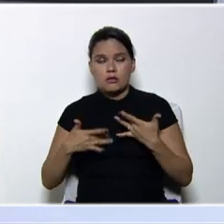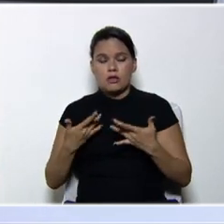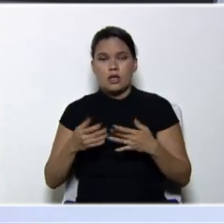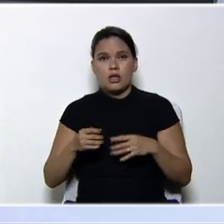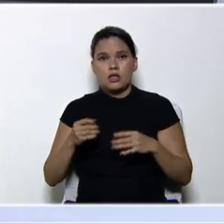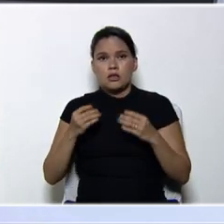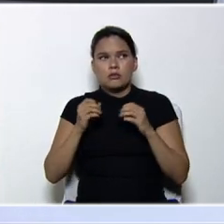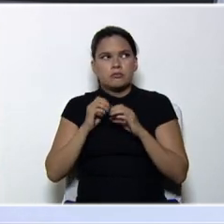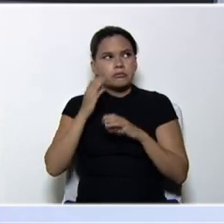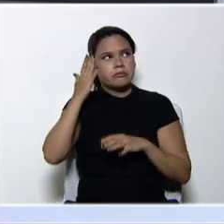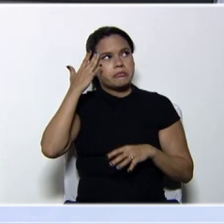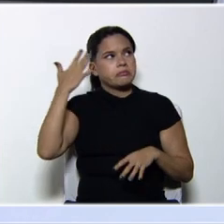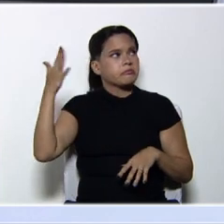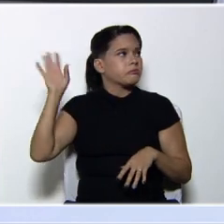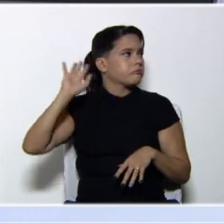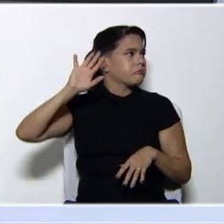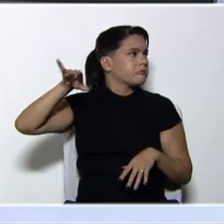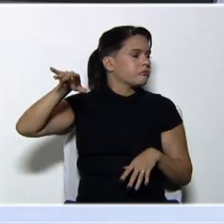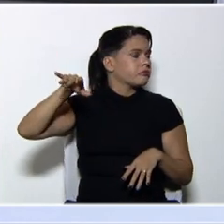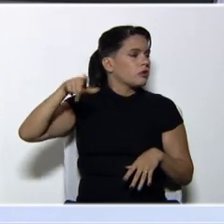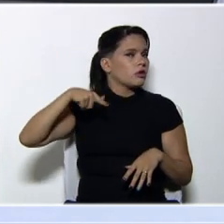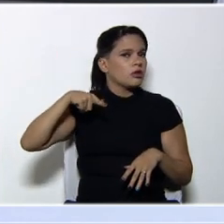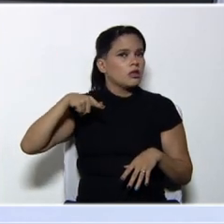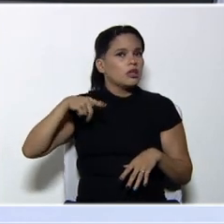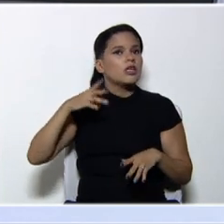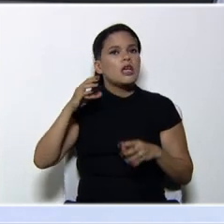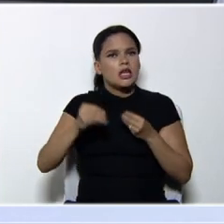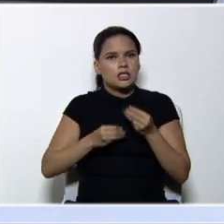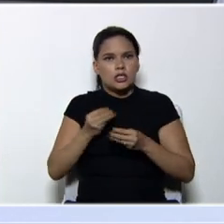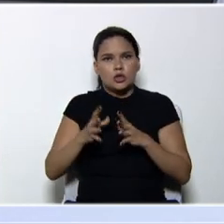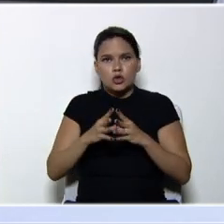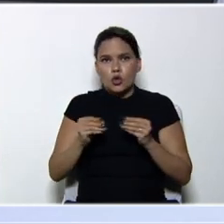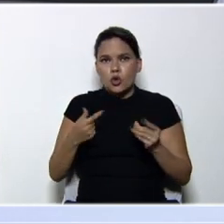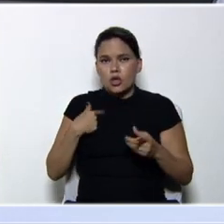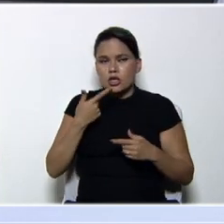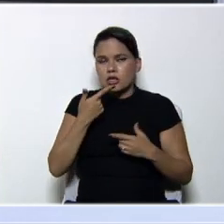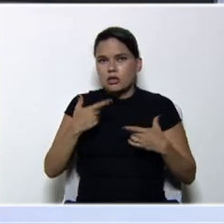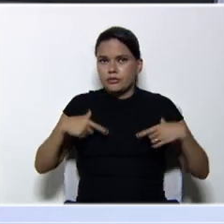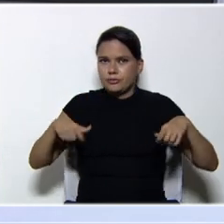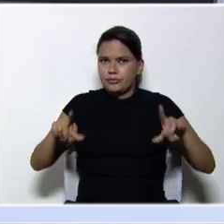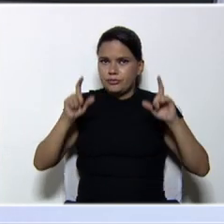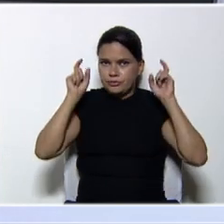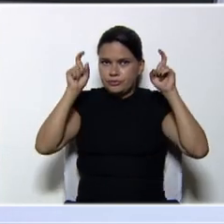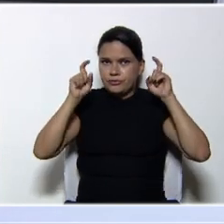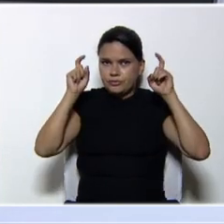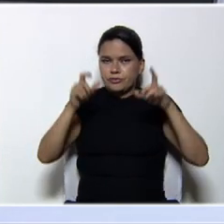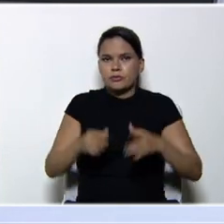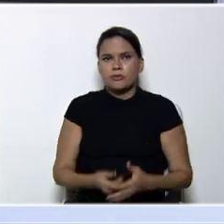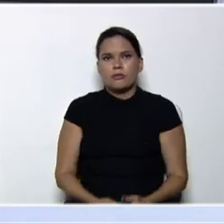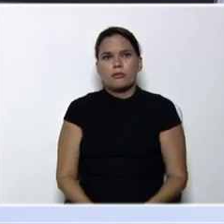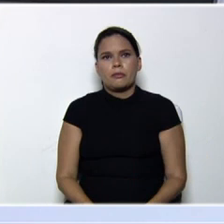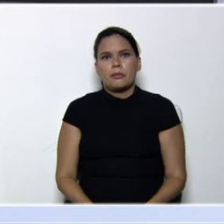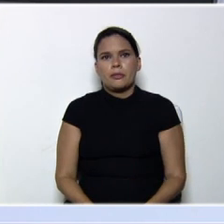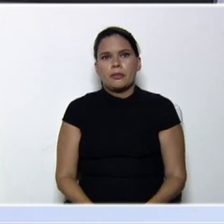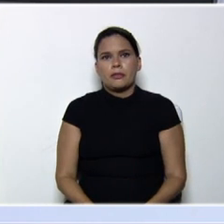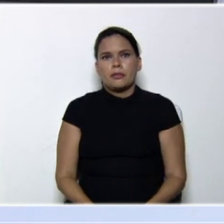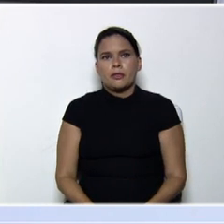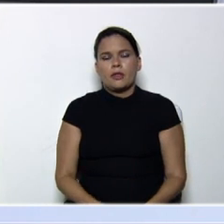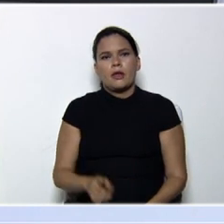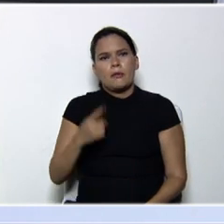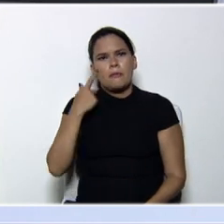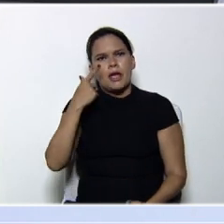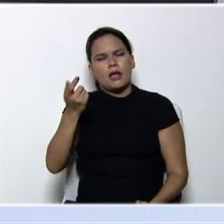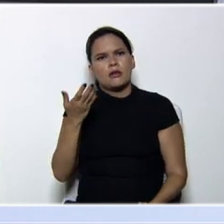e incumplir con alguna de las actividades propuestas por los profesores de las áreas de formación. Ahora bien, vean que